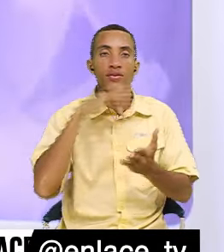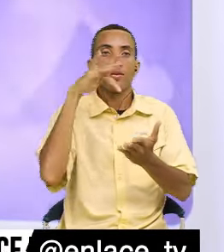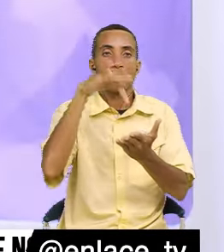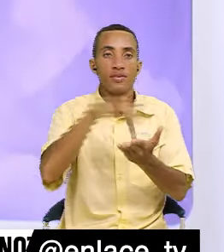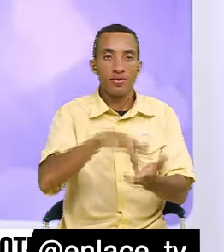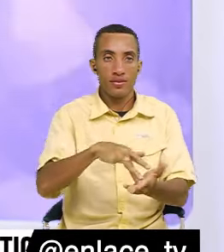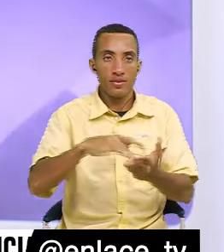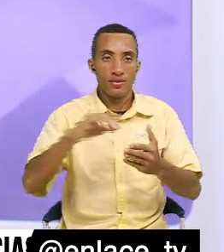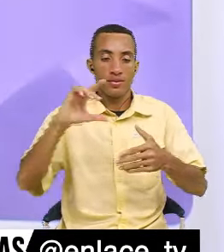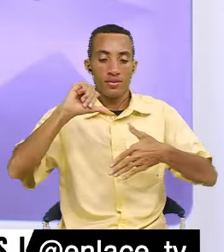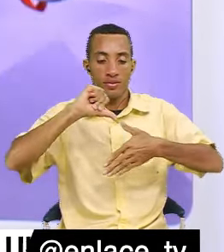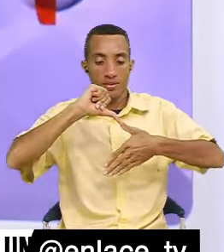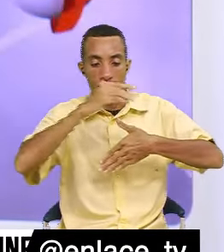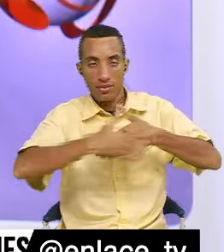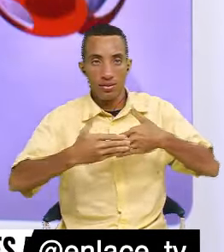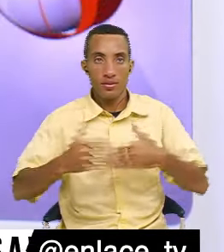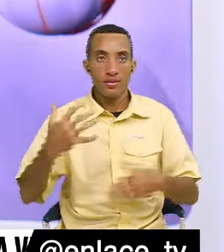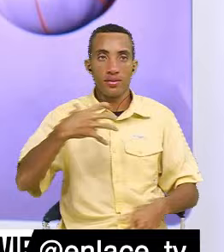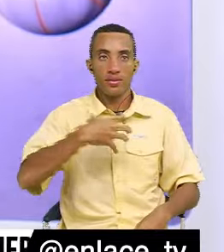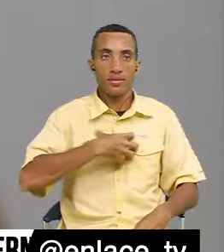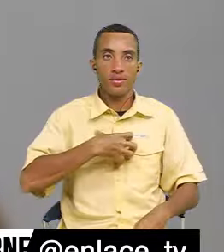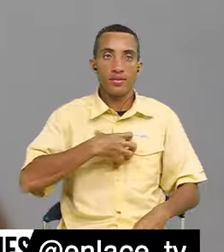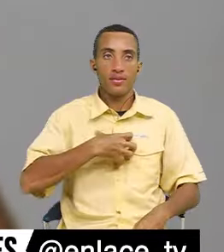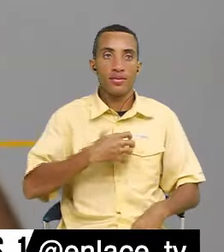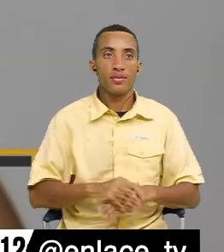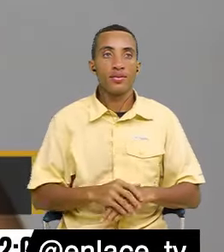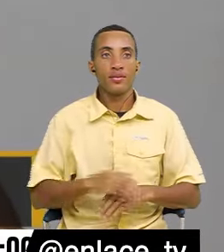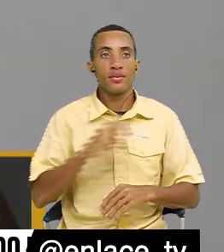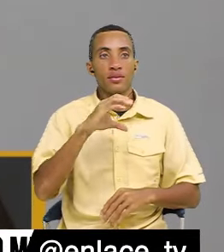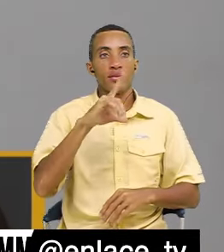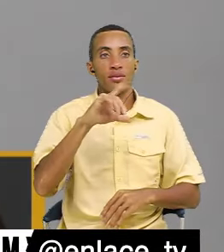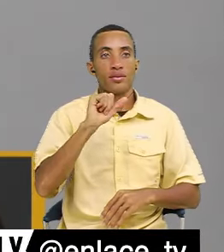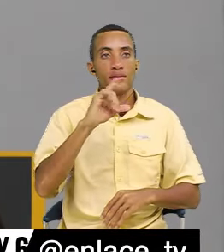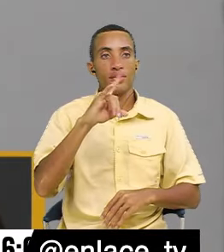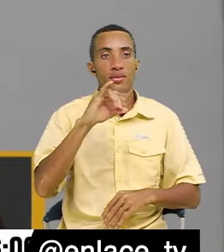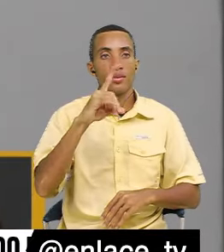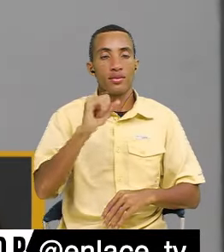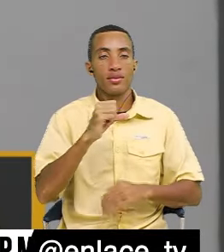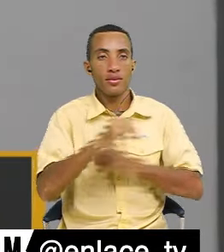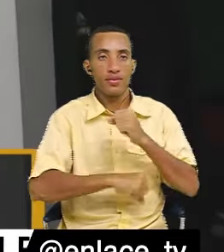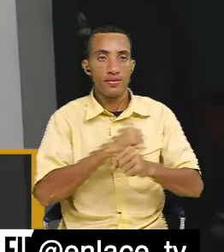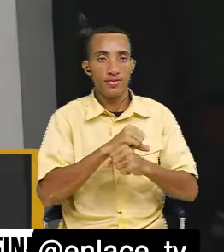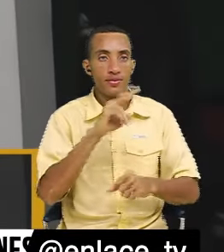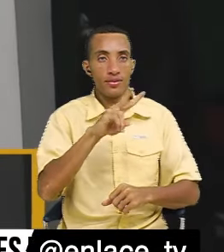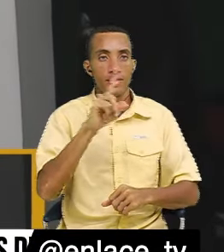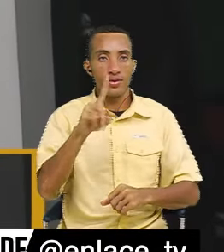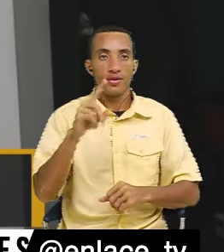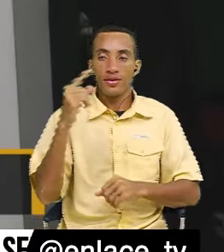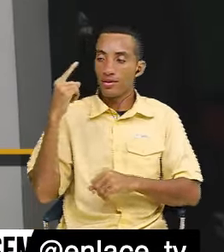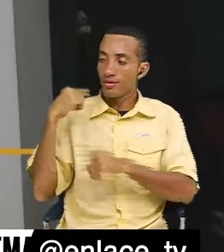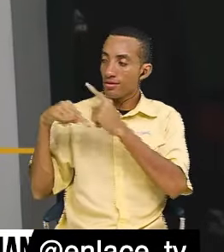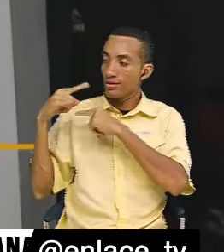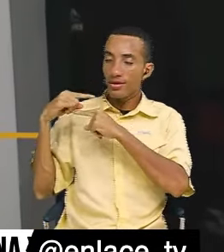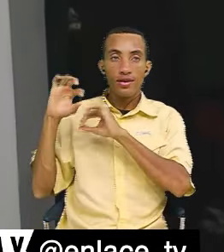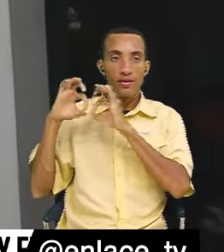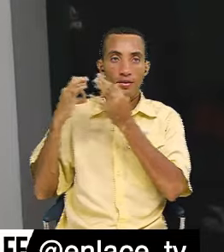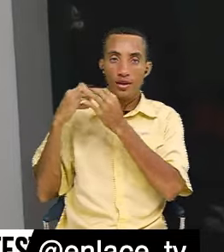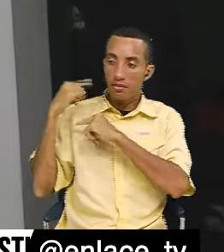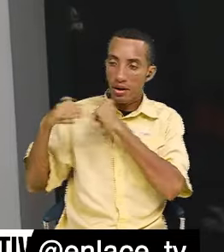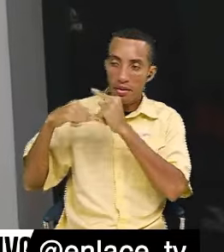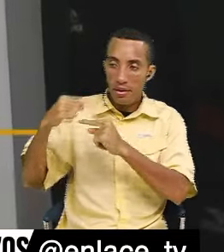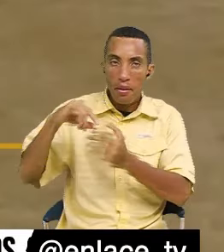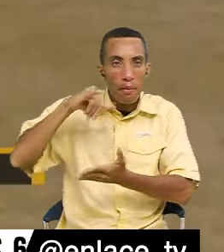donde quedaron campeonas. Claudia Quintero Miranda, de 21 años de edad, siguió la tradición futbolera de su familia.